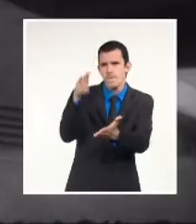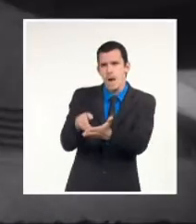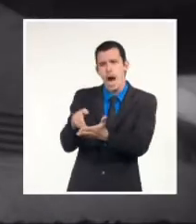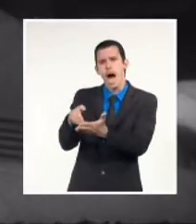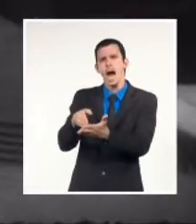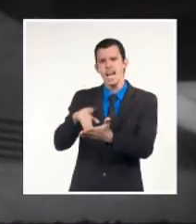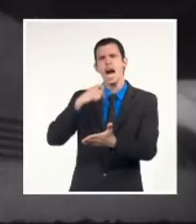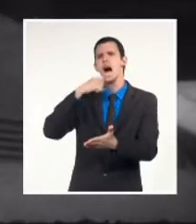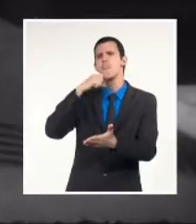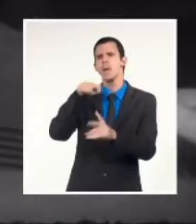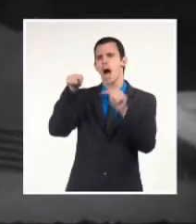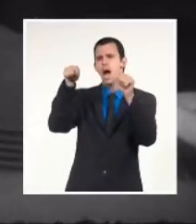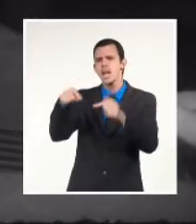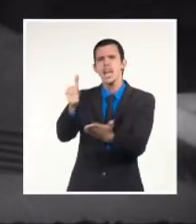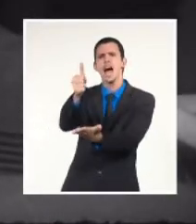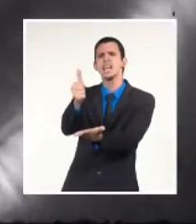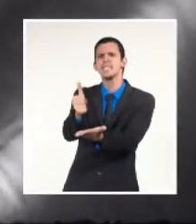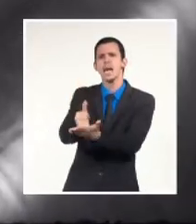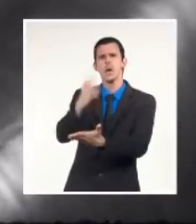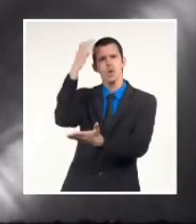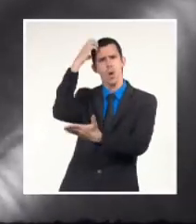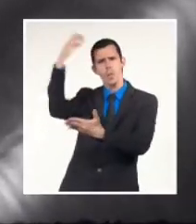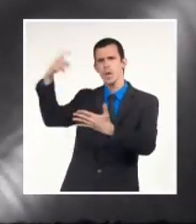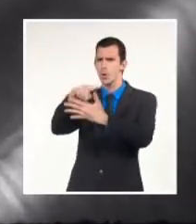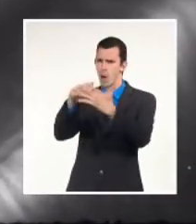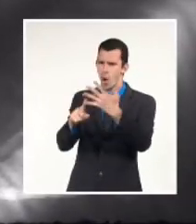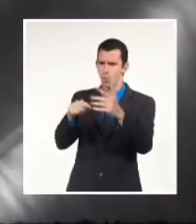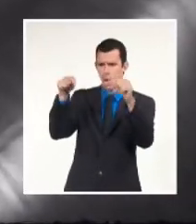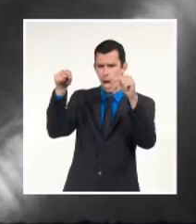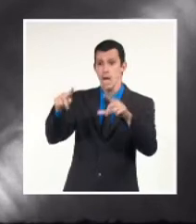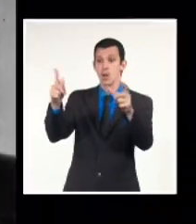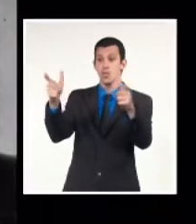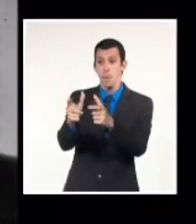hacer. Lo consideraba necesario.